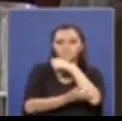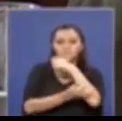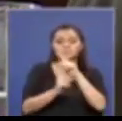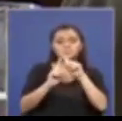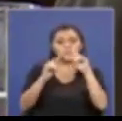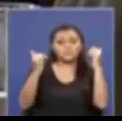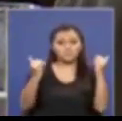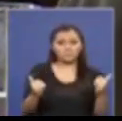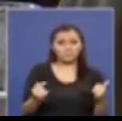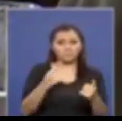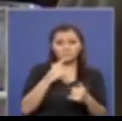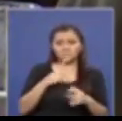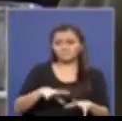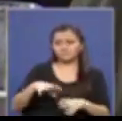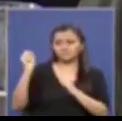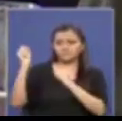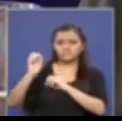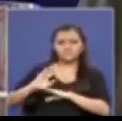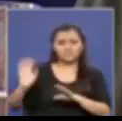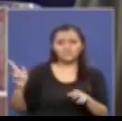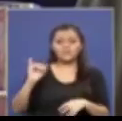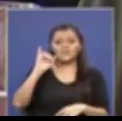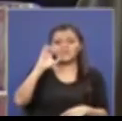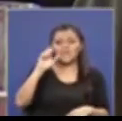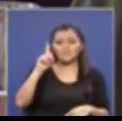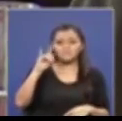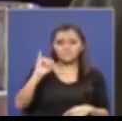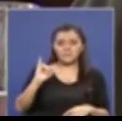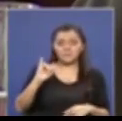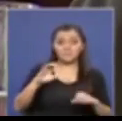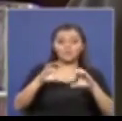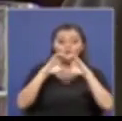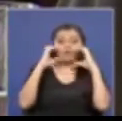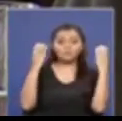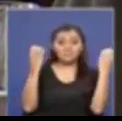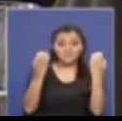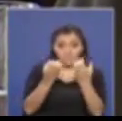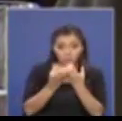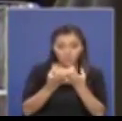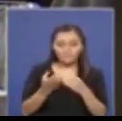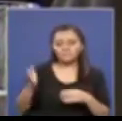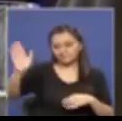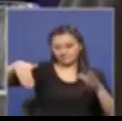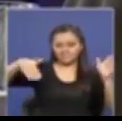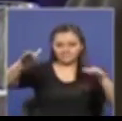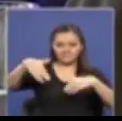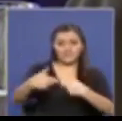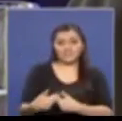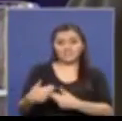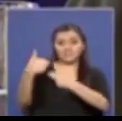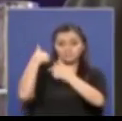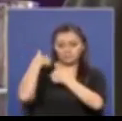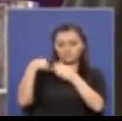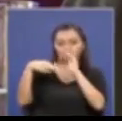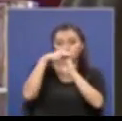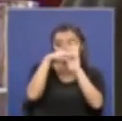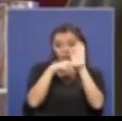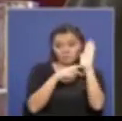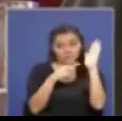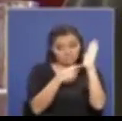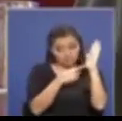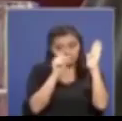fíjense cómo se lo llevaron en peso. Y aquí un buen ejemplo, el IEPI. En las comisiones encargadas de realizar normas